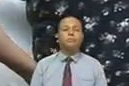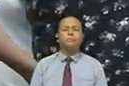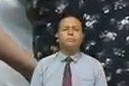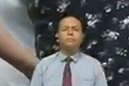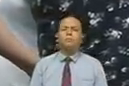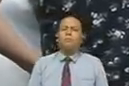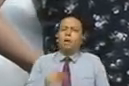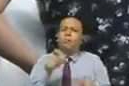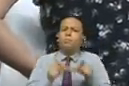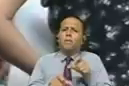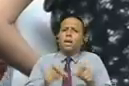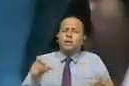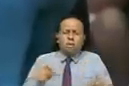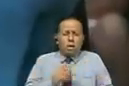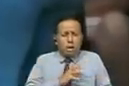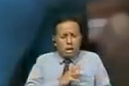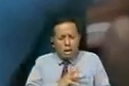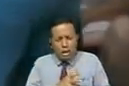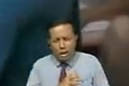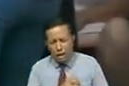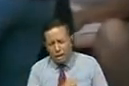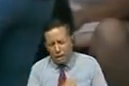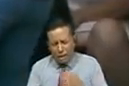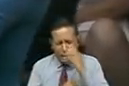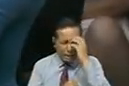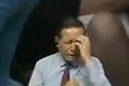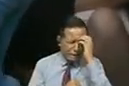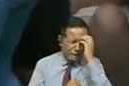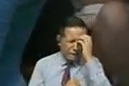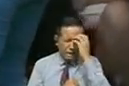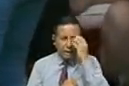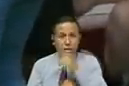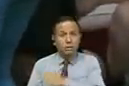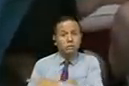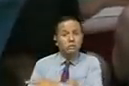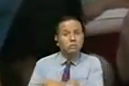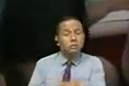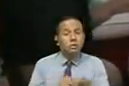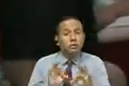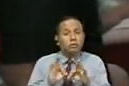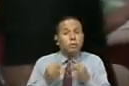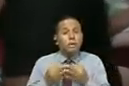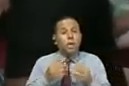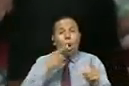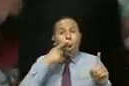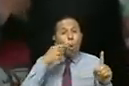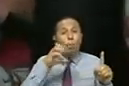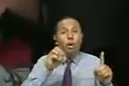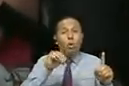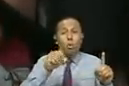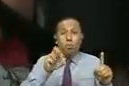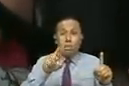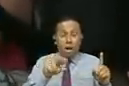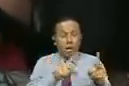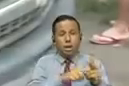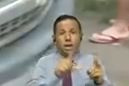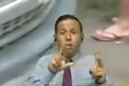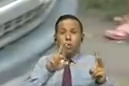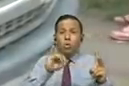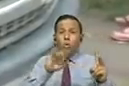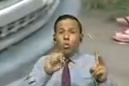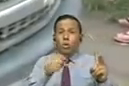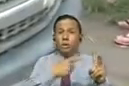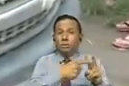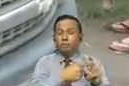Llenos de impotencia y dolor, así reflejaban en sus rostros los familiares de Omar López Iturralde y Luis Toledo Escaleras,